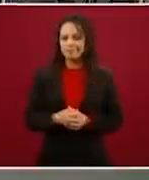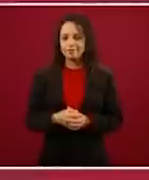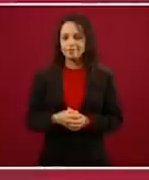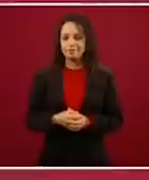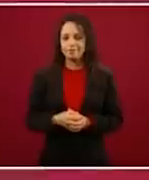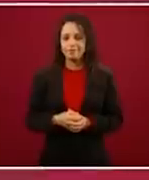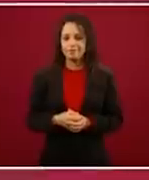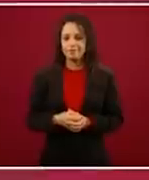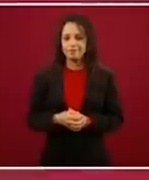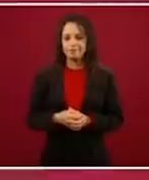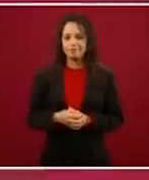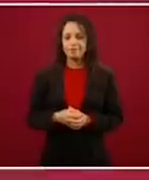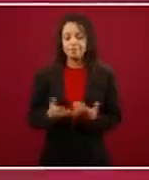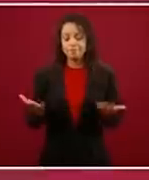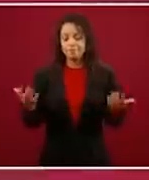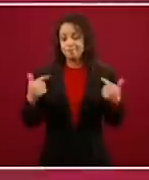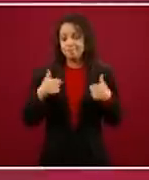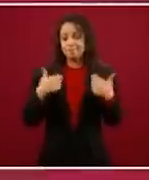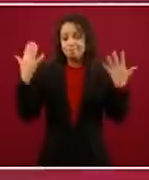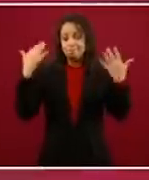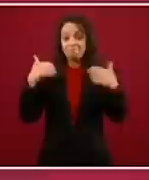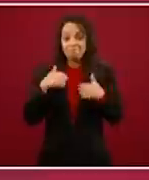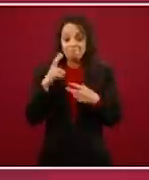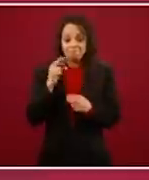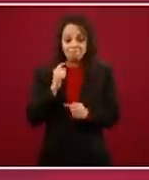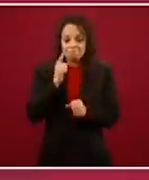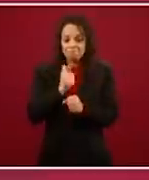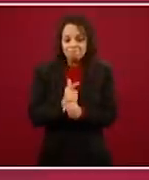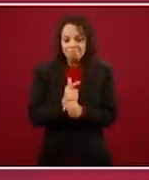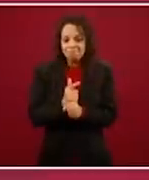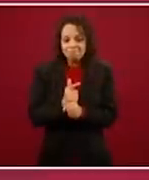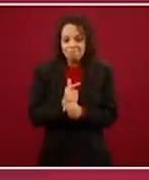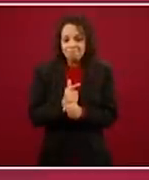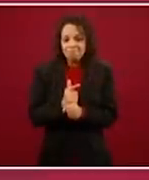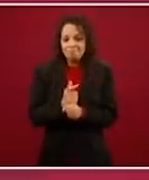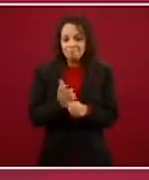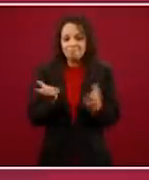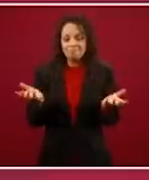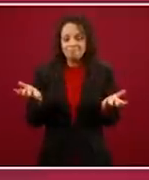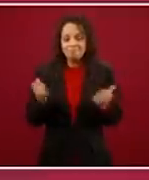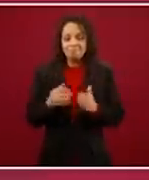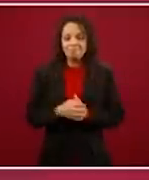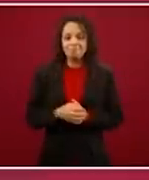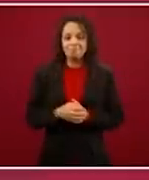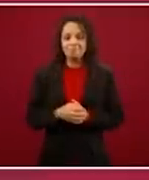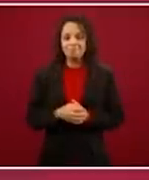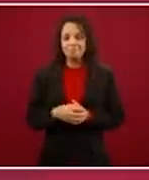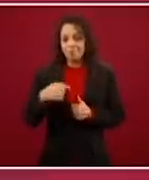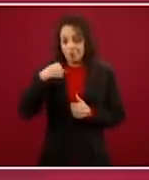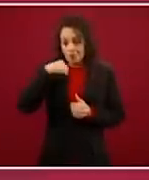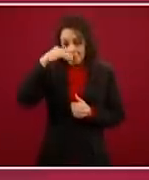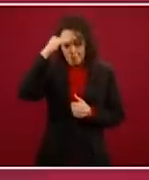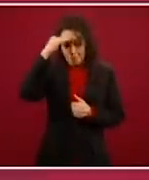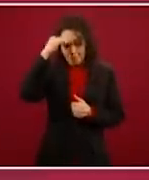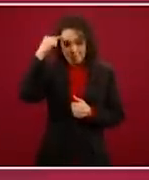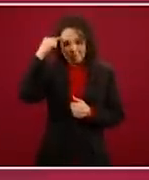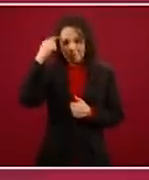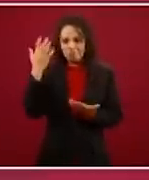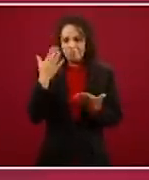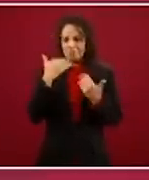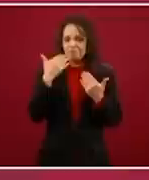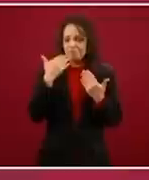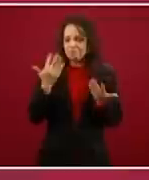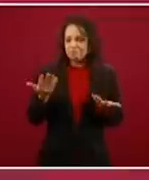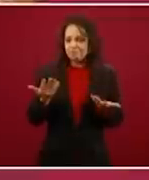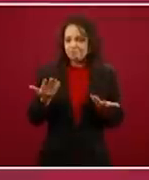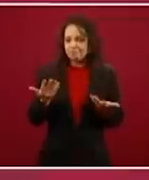Yo ni me di cuenta, ni tenía en mente